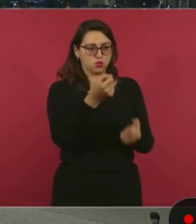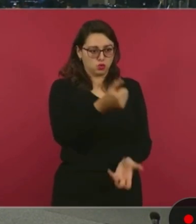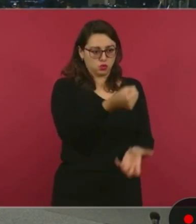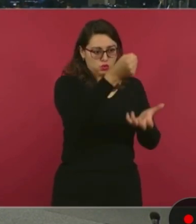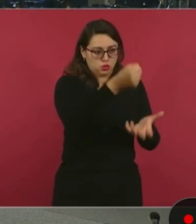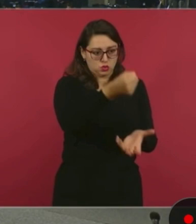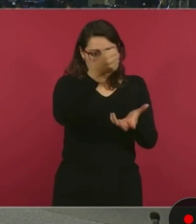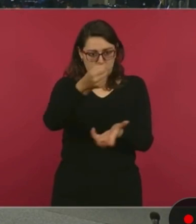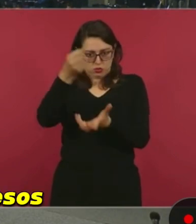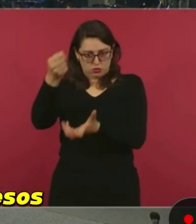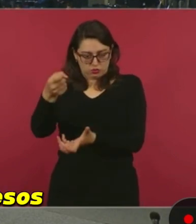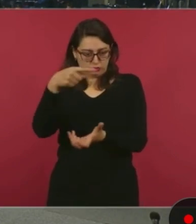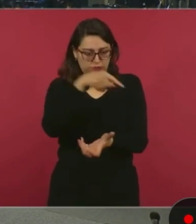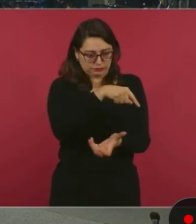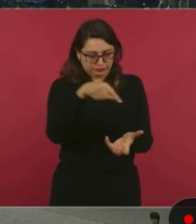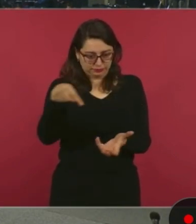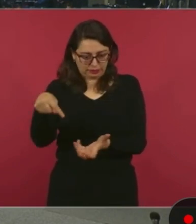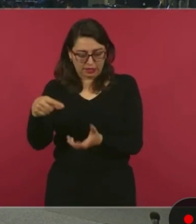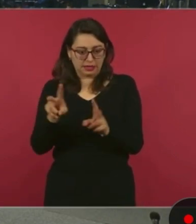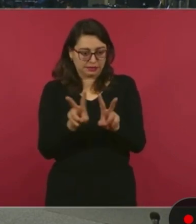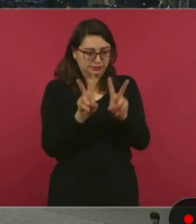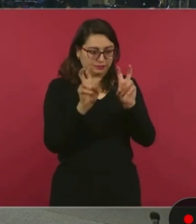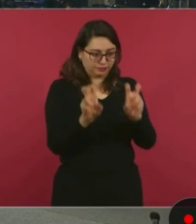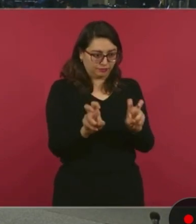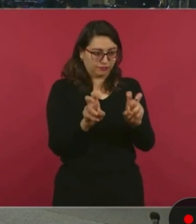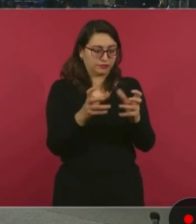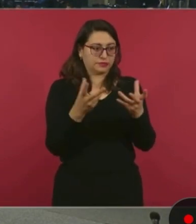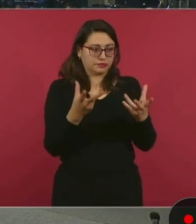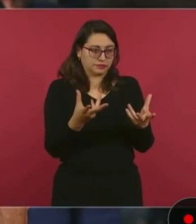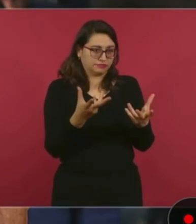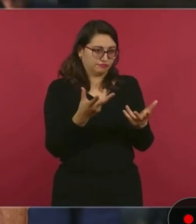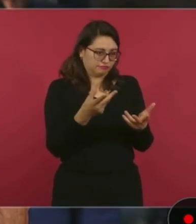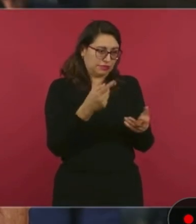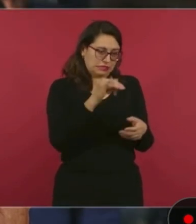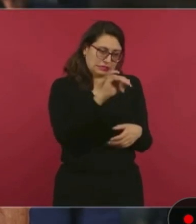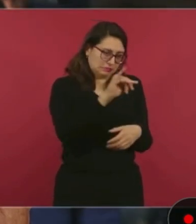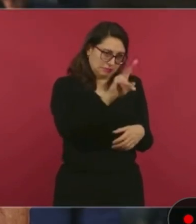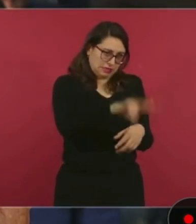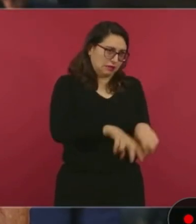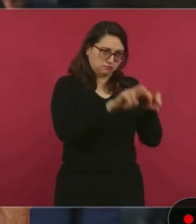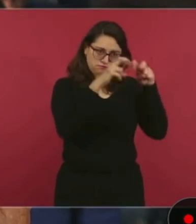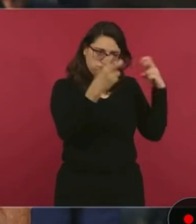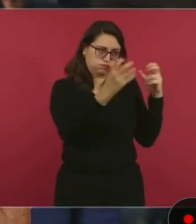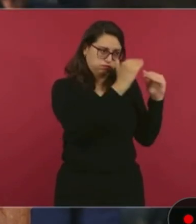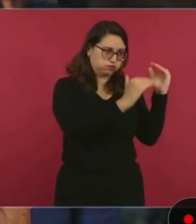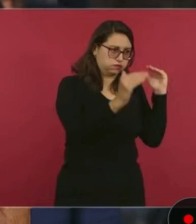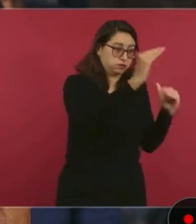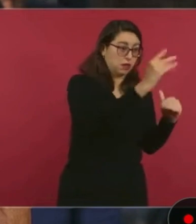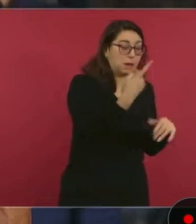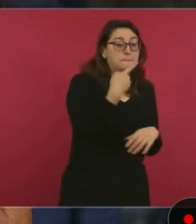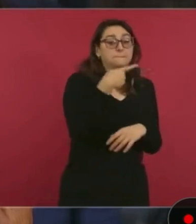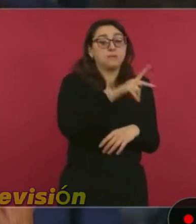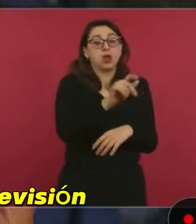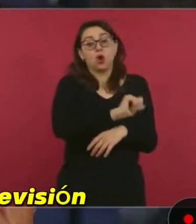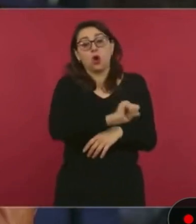en trabajadores de menos ingresos con el tema de atención médica. Preguntarle si entonces esta revisión, no se haría una revisión, pues a